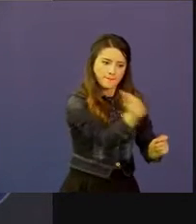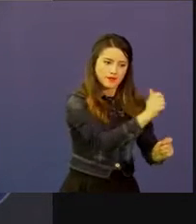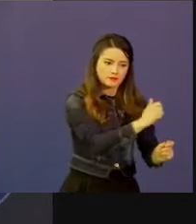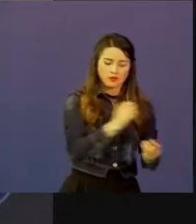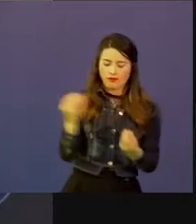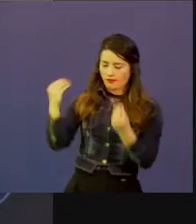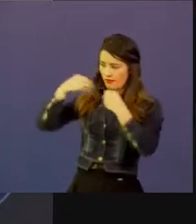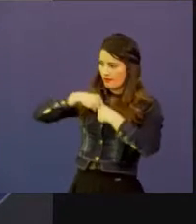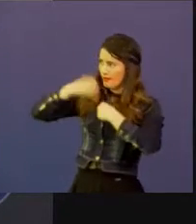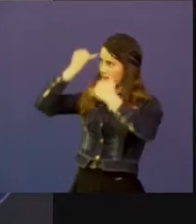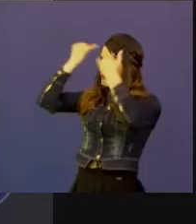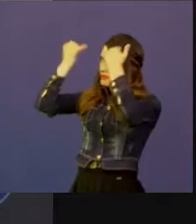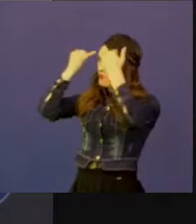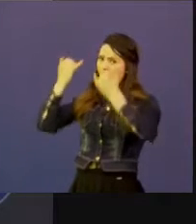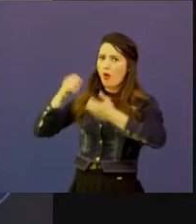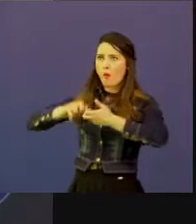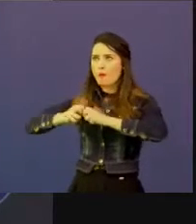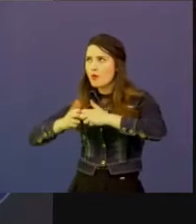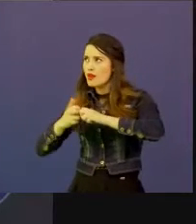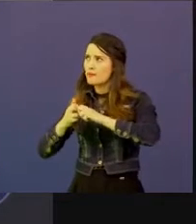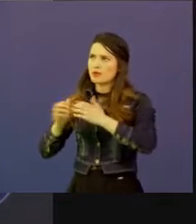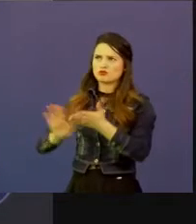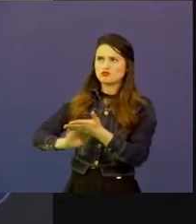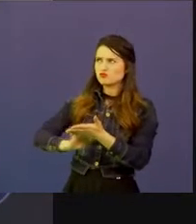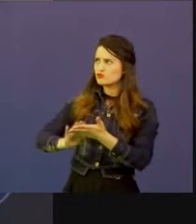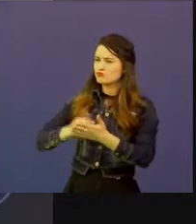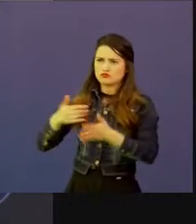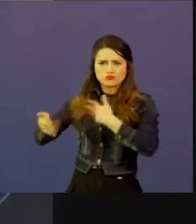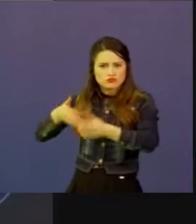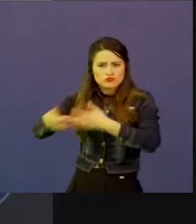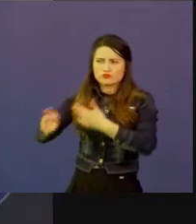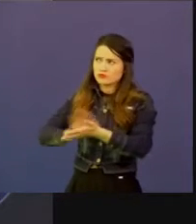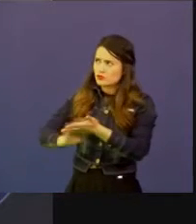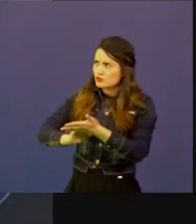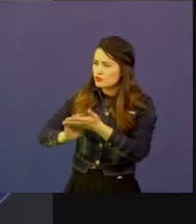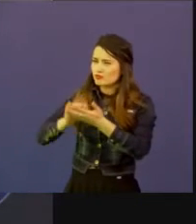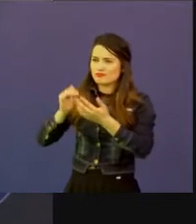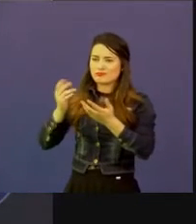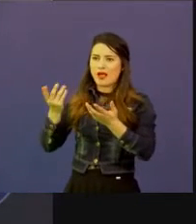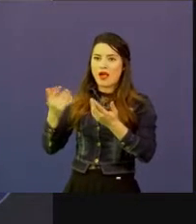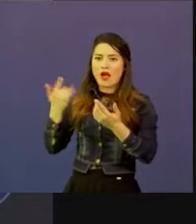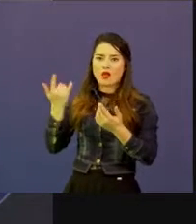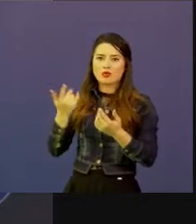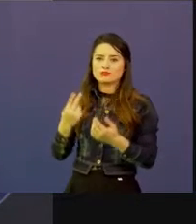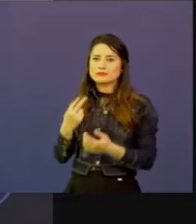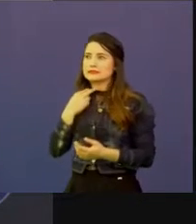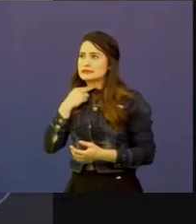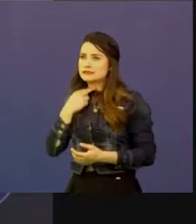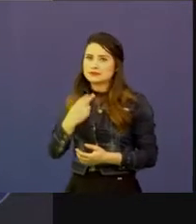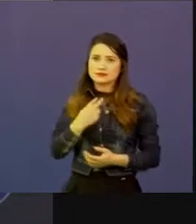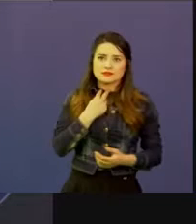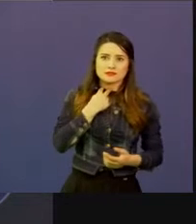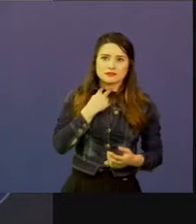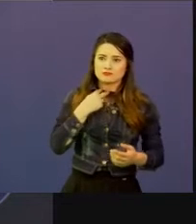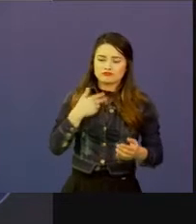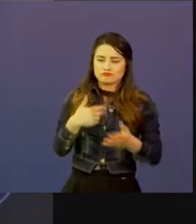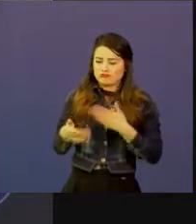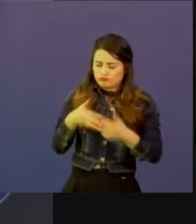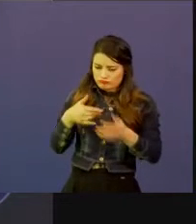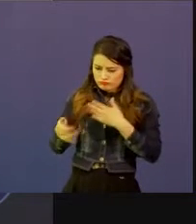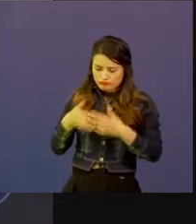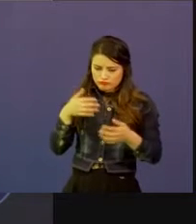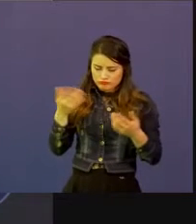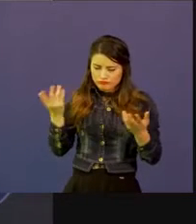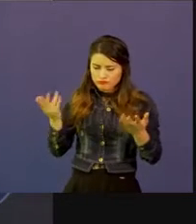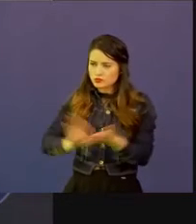tomar decisiones, de innovar, de pensar creativamente, de enfrentarse de manera natural a situaciones que lo preparen para la sociedad del conocimiento